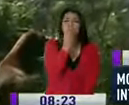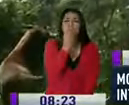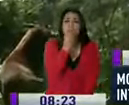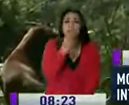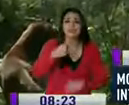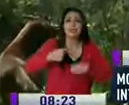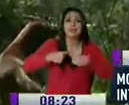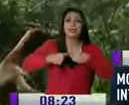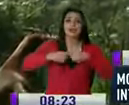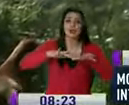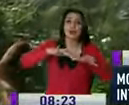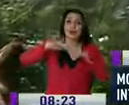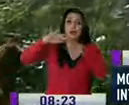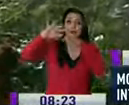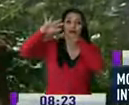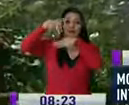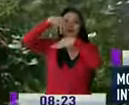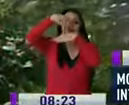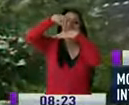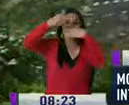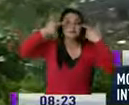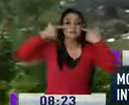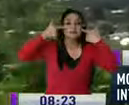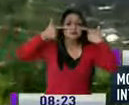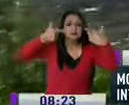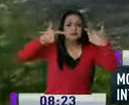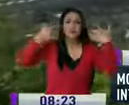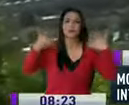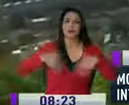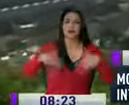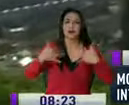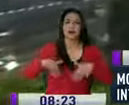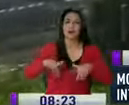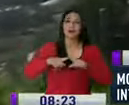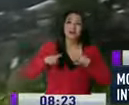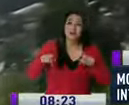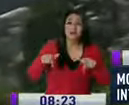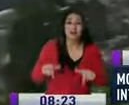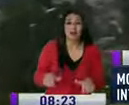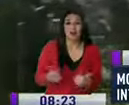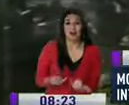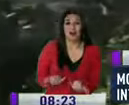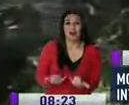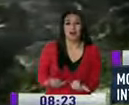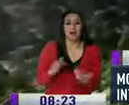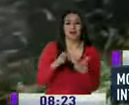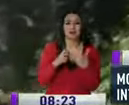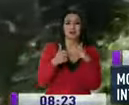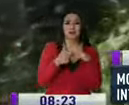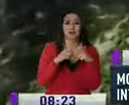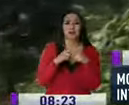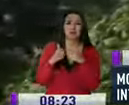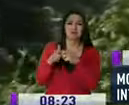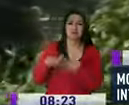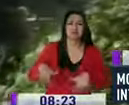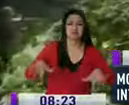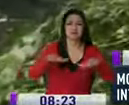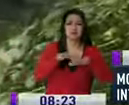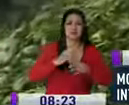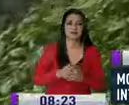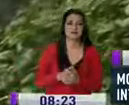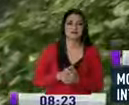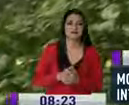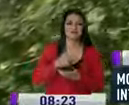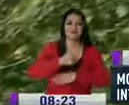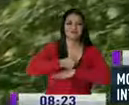desde este sitio, que se ha visto penosamente empañada por la mala atención, el